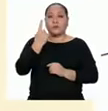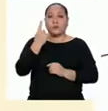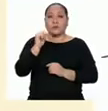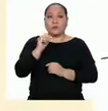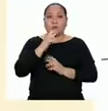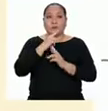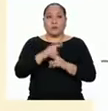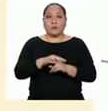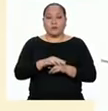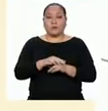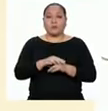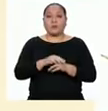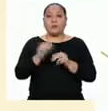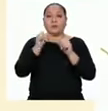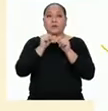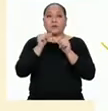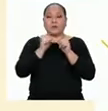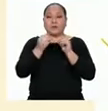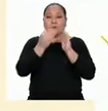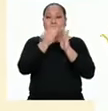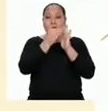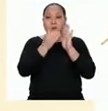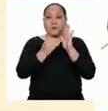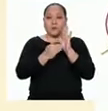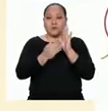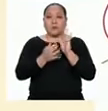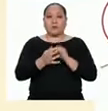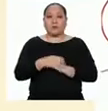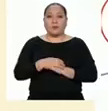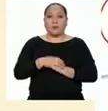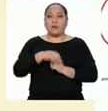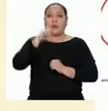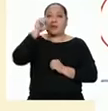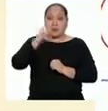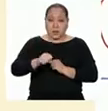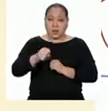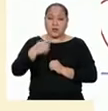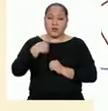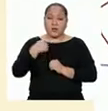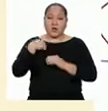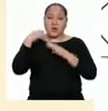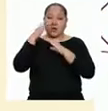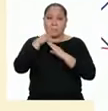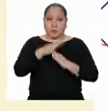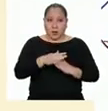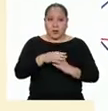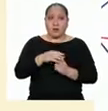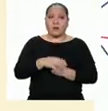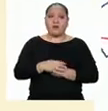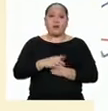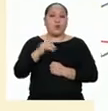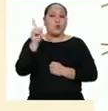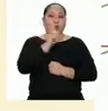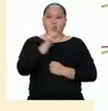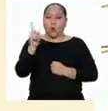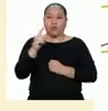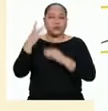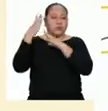columna colocamos los valores de la variable, que son si he sido discriminado o discriminada, o no he